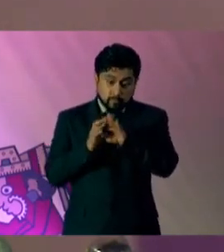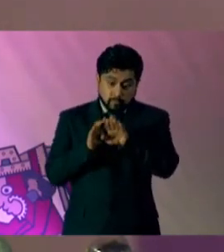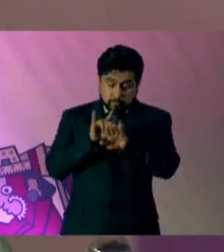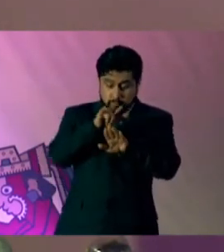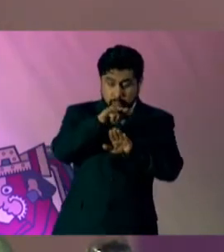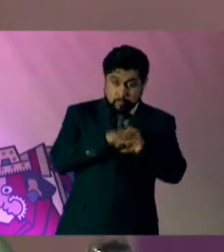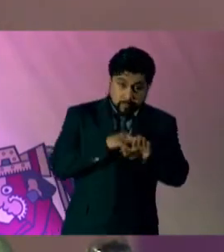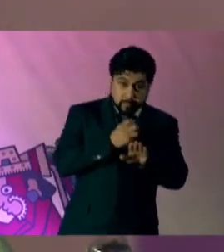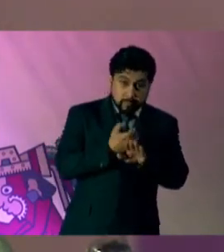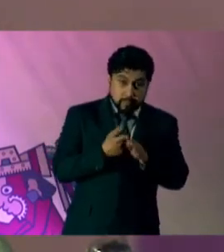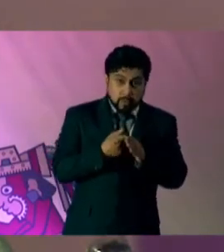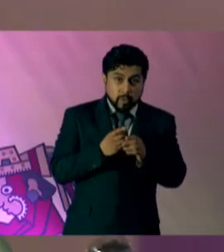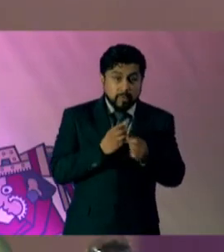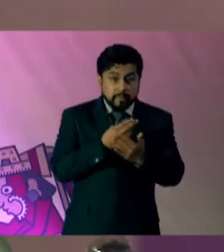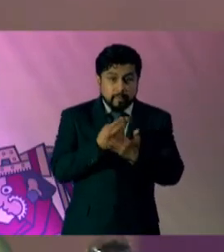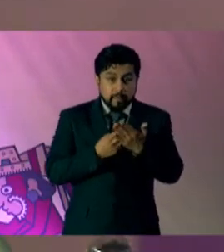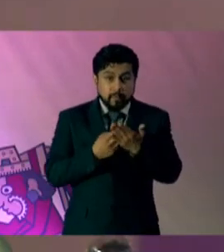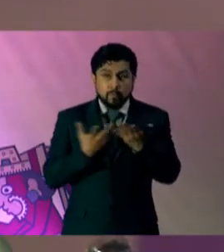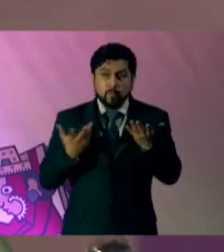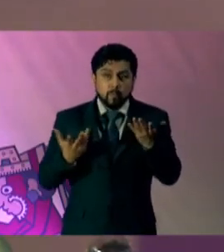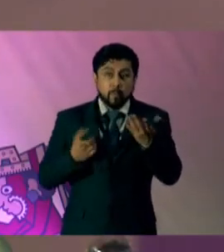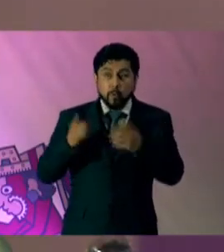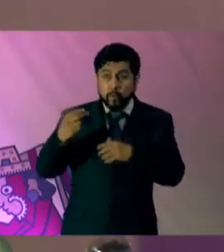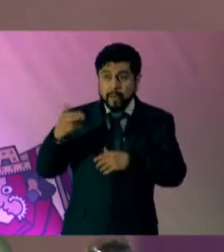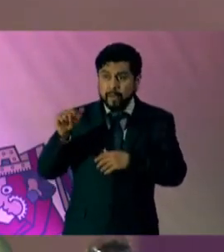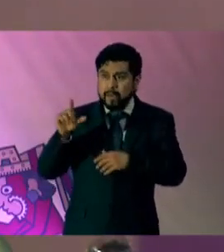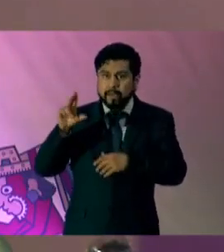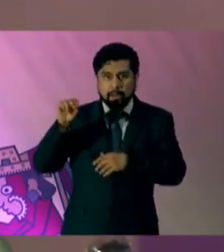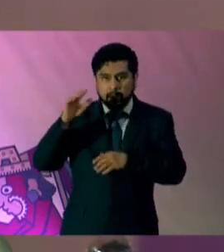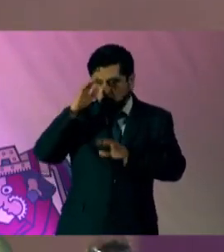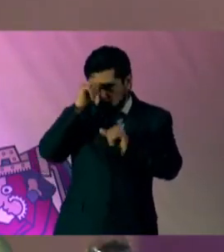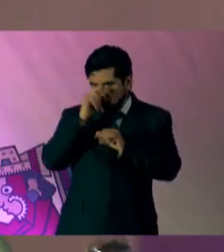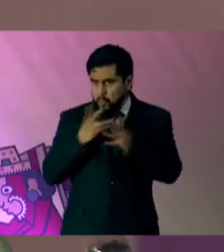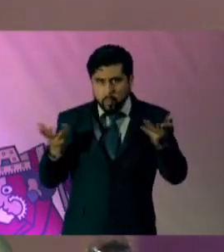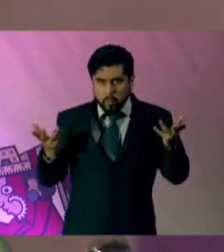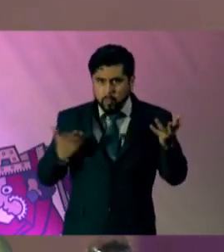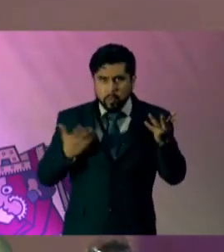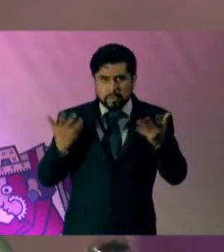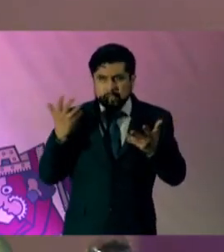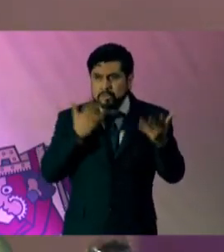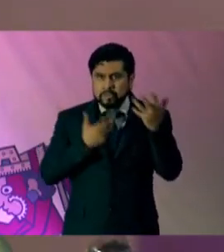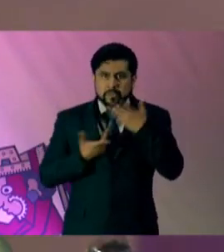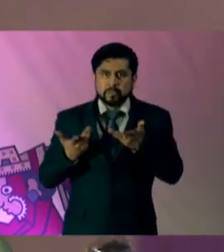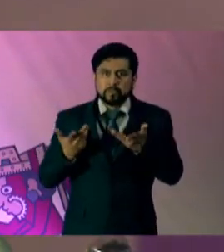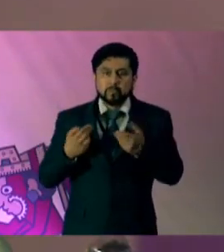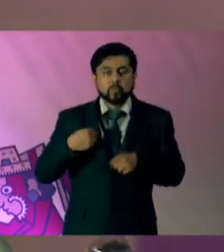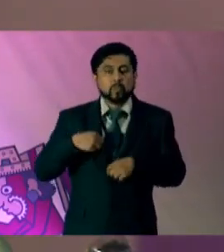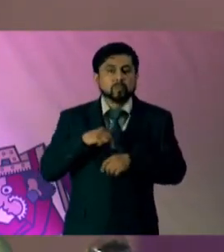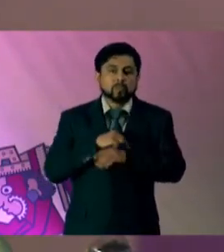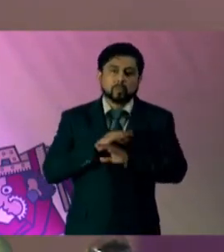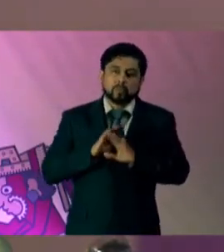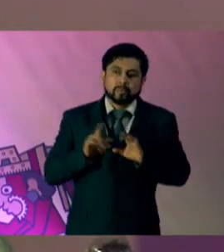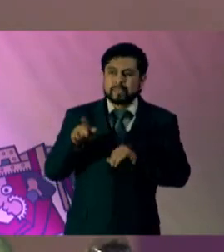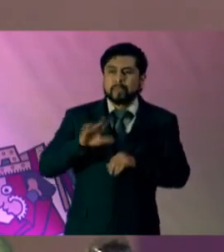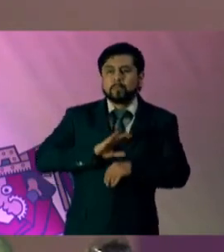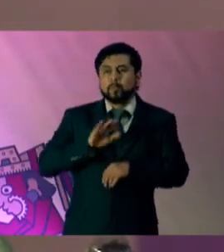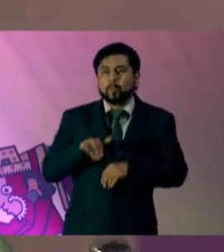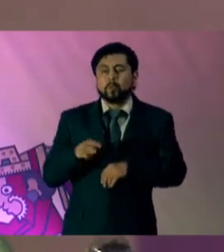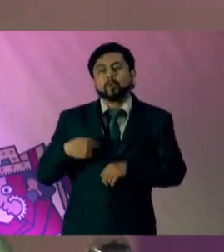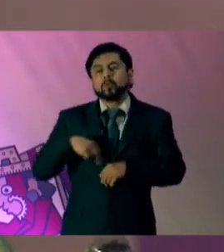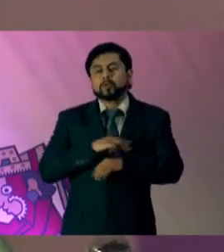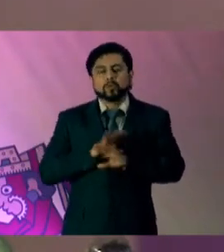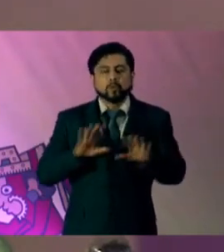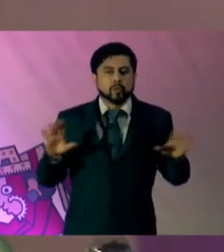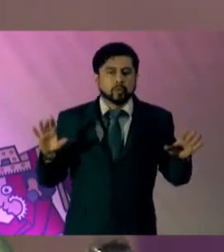se quedó en el tintero pero decidimos usar sólo las ilustraciones